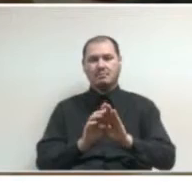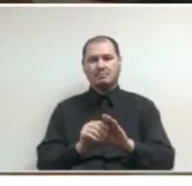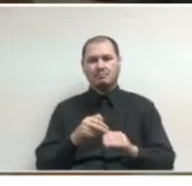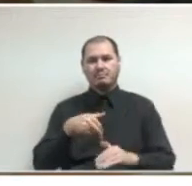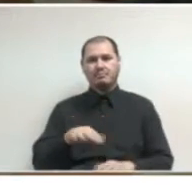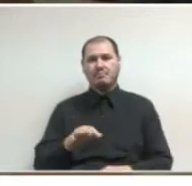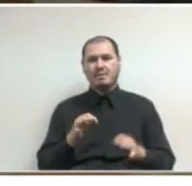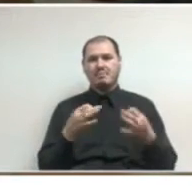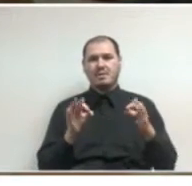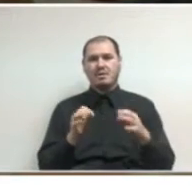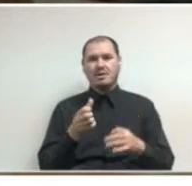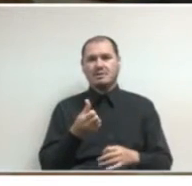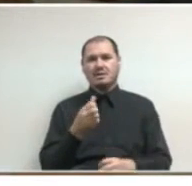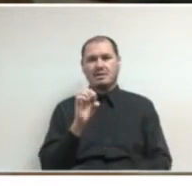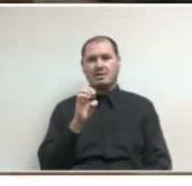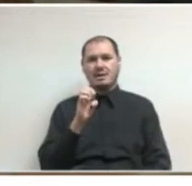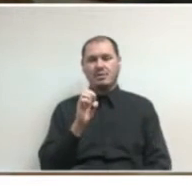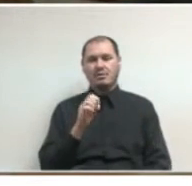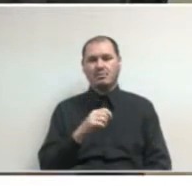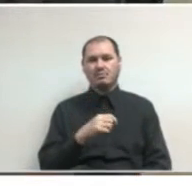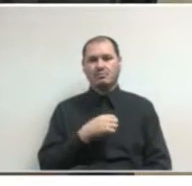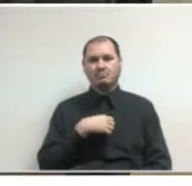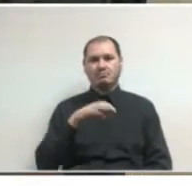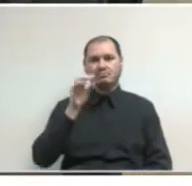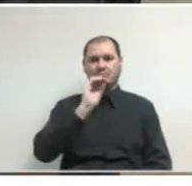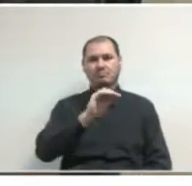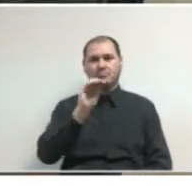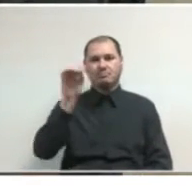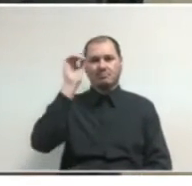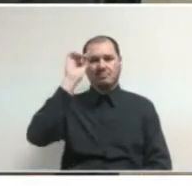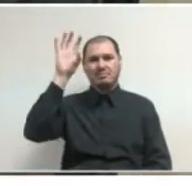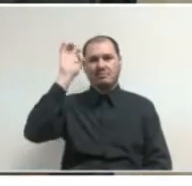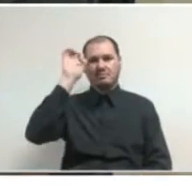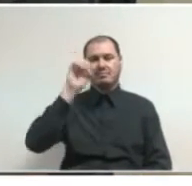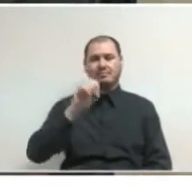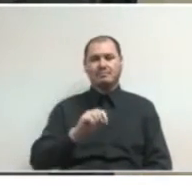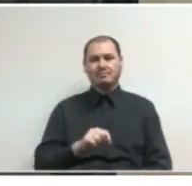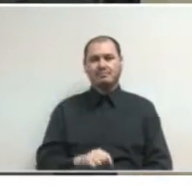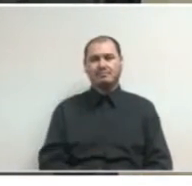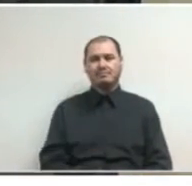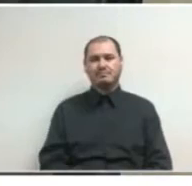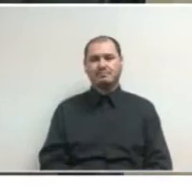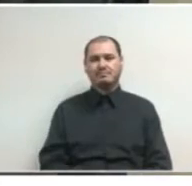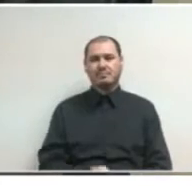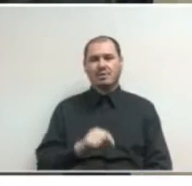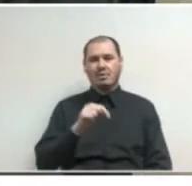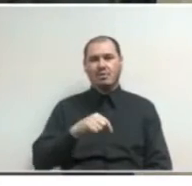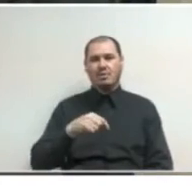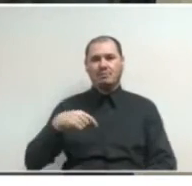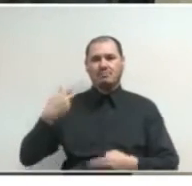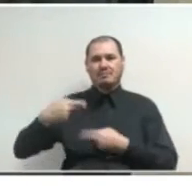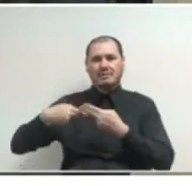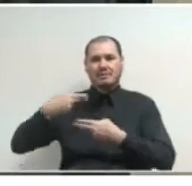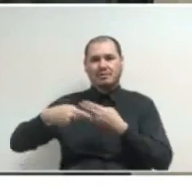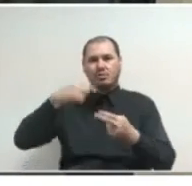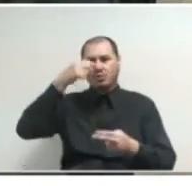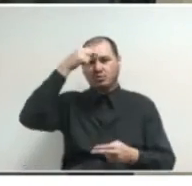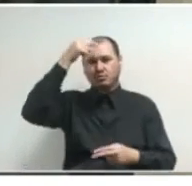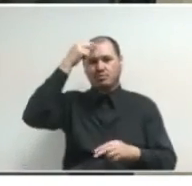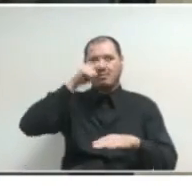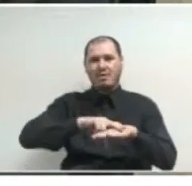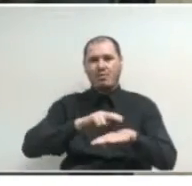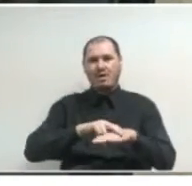poturamu, 6 de enero, guava, cuate. Que en la tradición paraguaya es muy importante. Ya en la